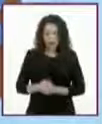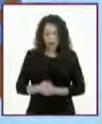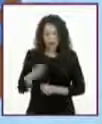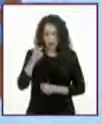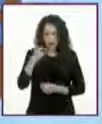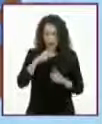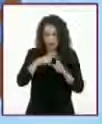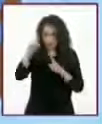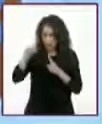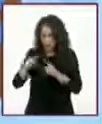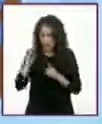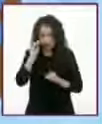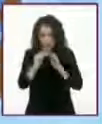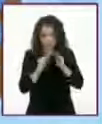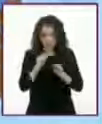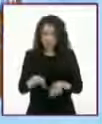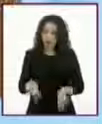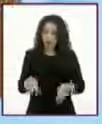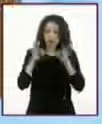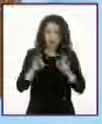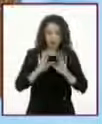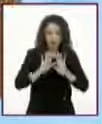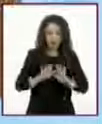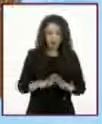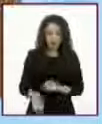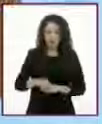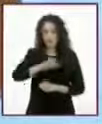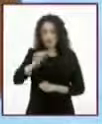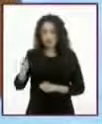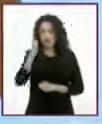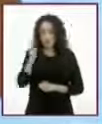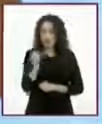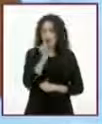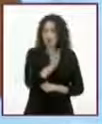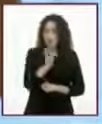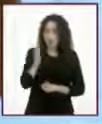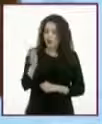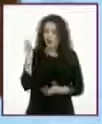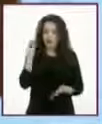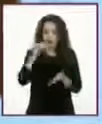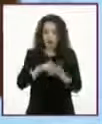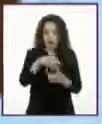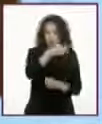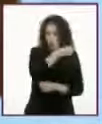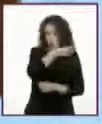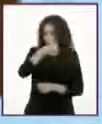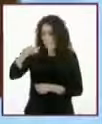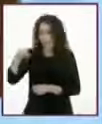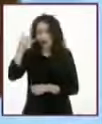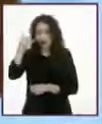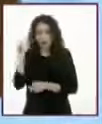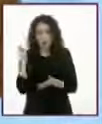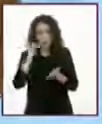son fijos. Fecha. Se escribe completa y añadiendo la ciudad en que se escribe la